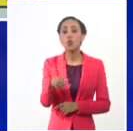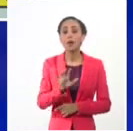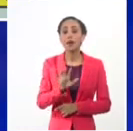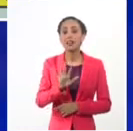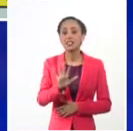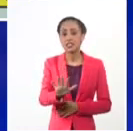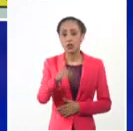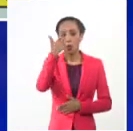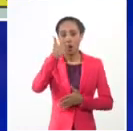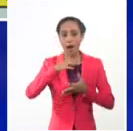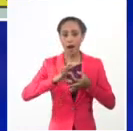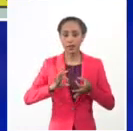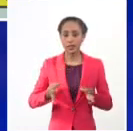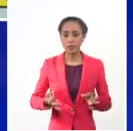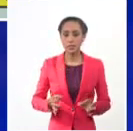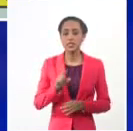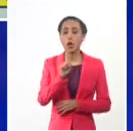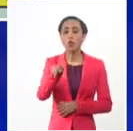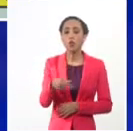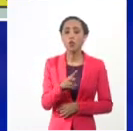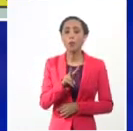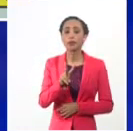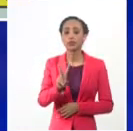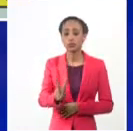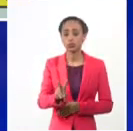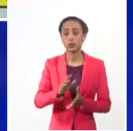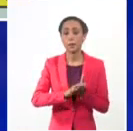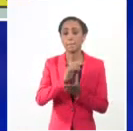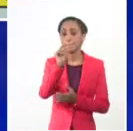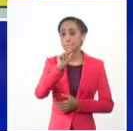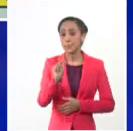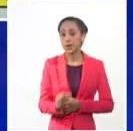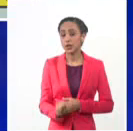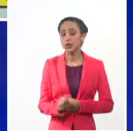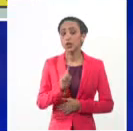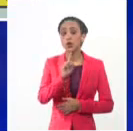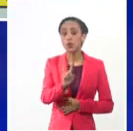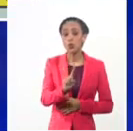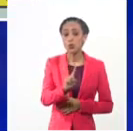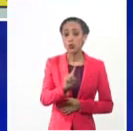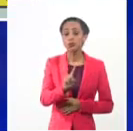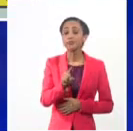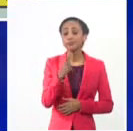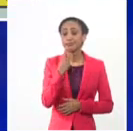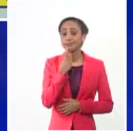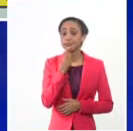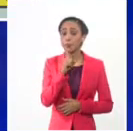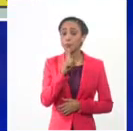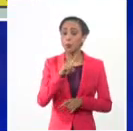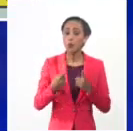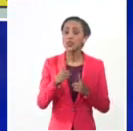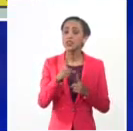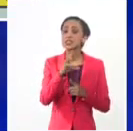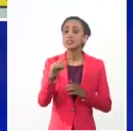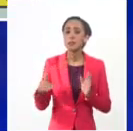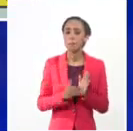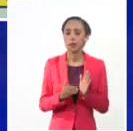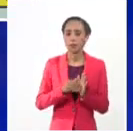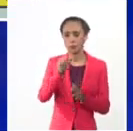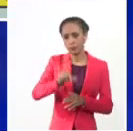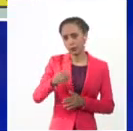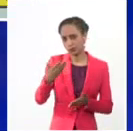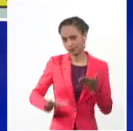Artemisa 1,2 y Mayabeque 1 por 100.000 habitantes.